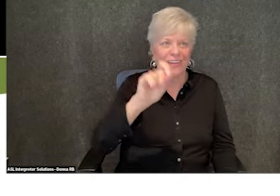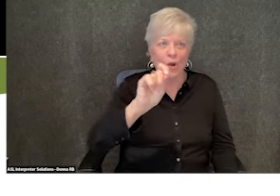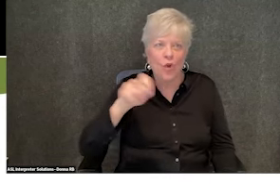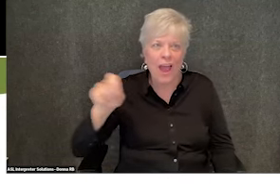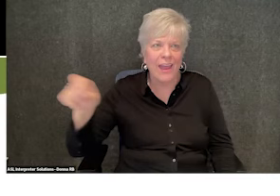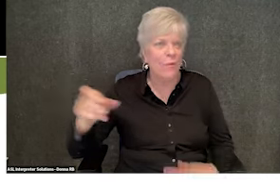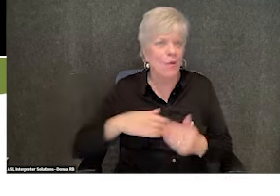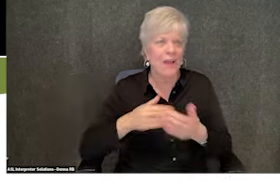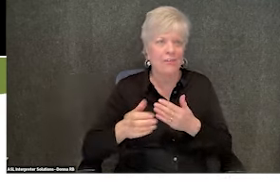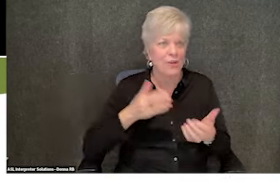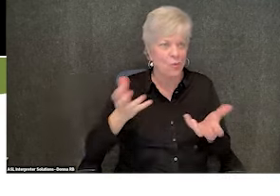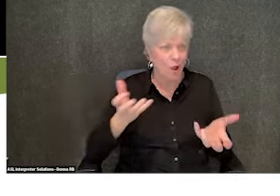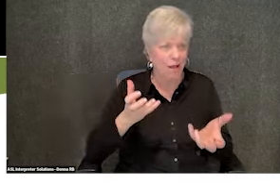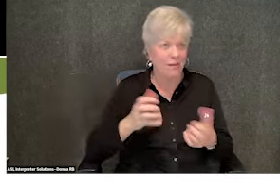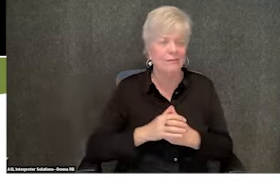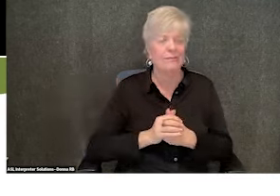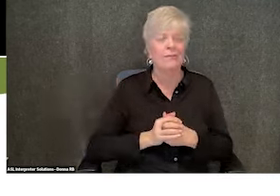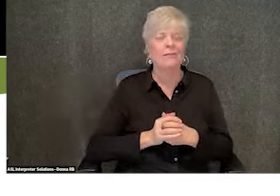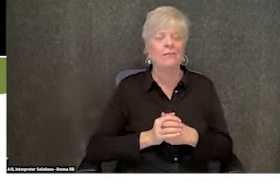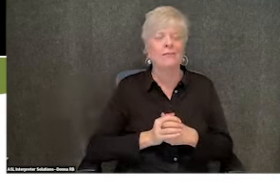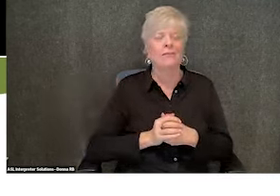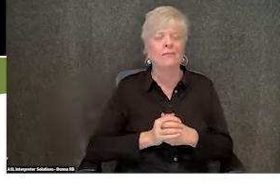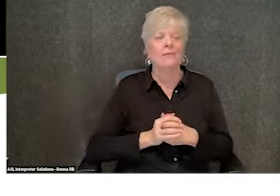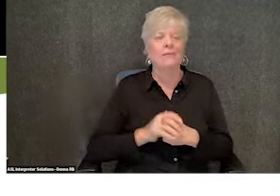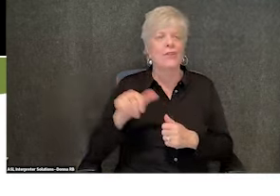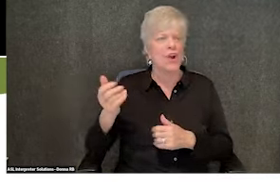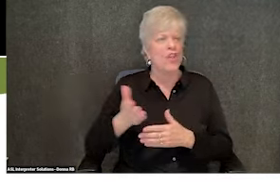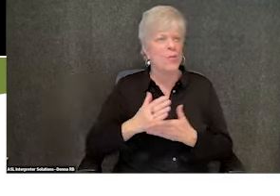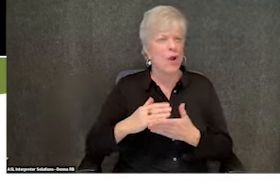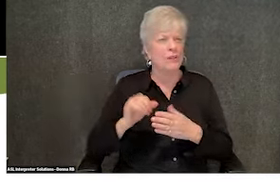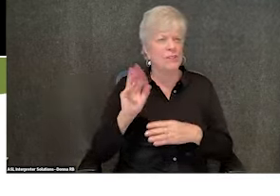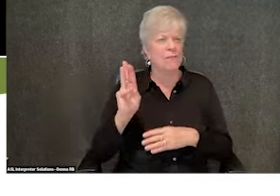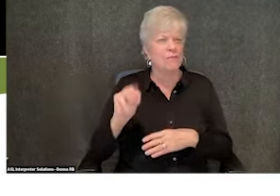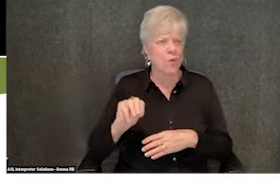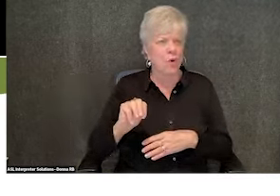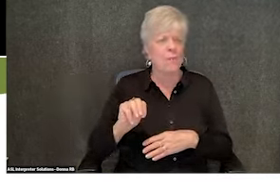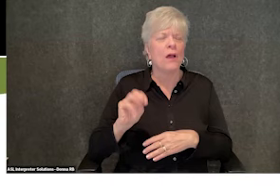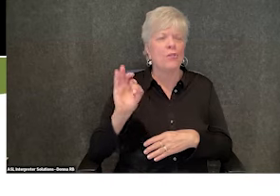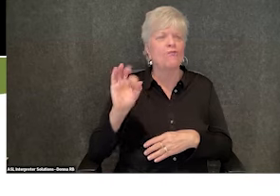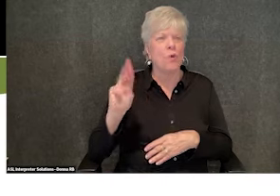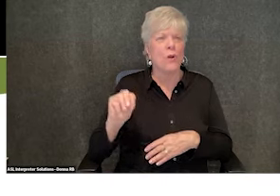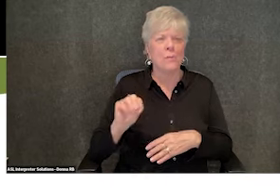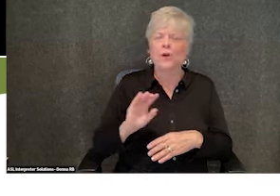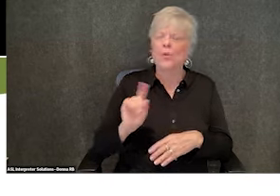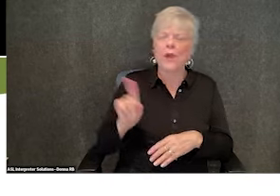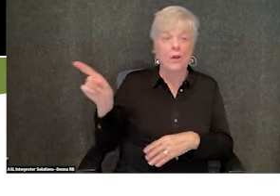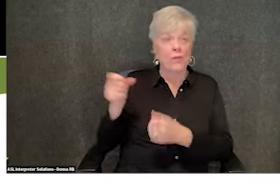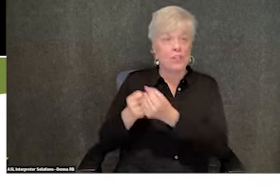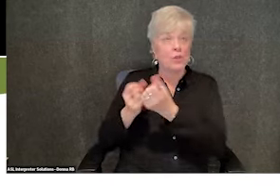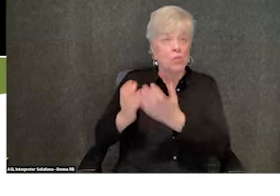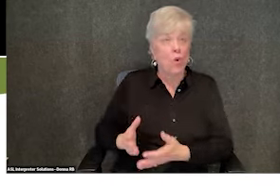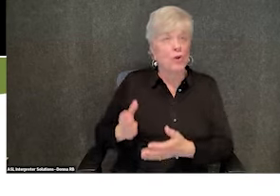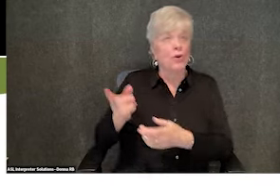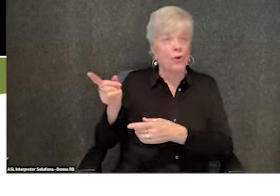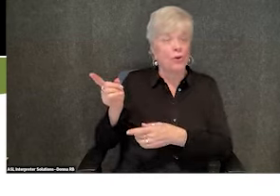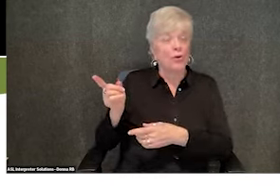bastante flexible, uno puede agregar el área que desee. Hay otra parte de la forma donde la